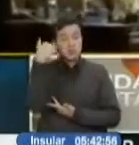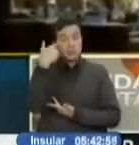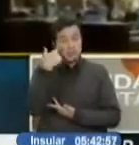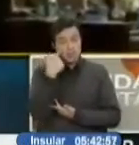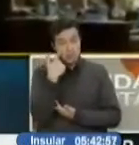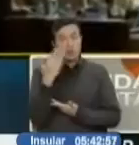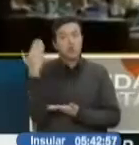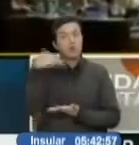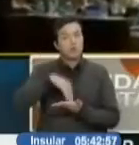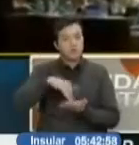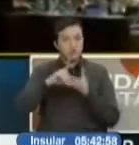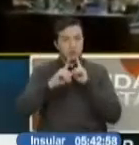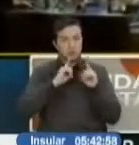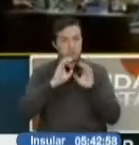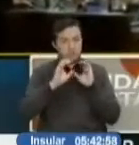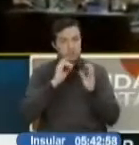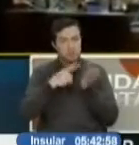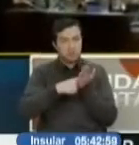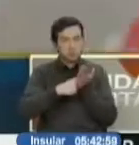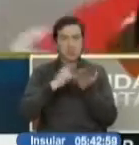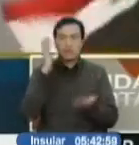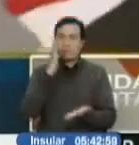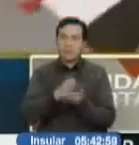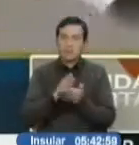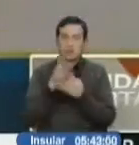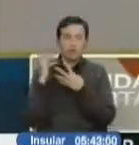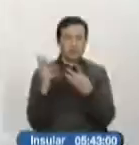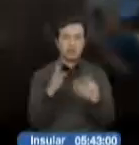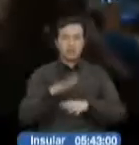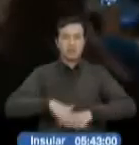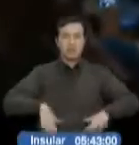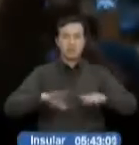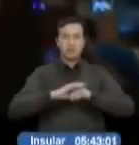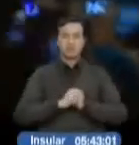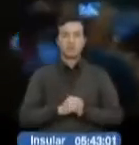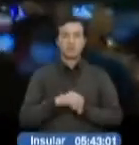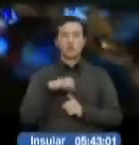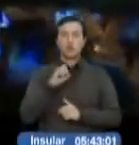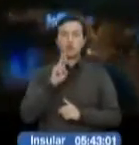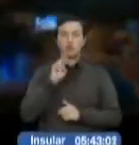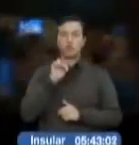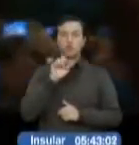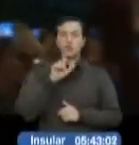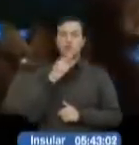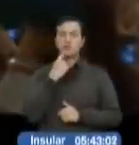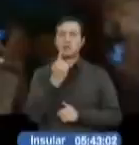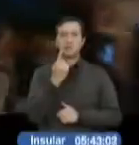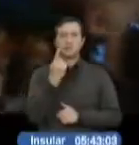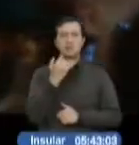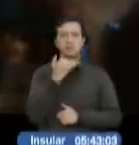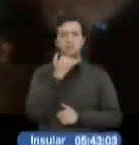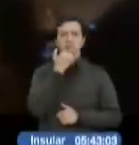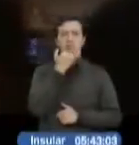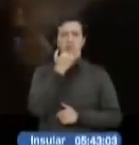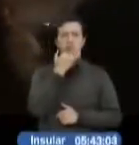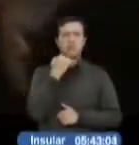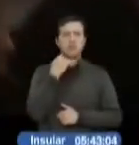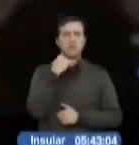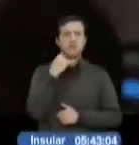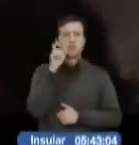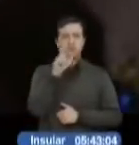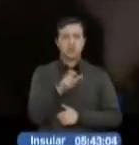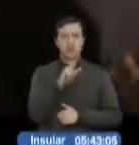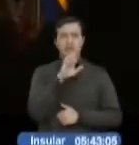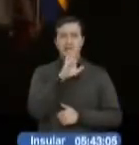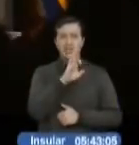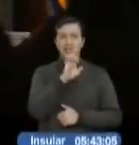se reanuden las conversaciones para poner fin a la guerra en síria donald trump denunció fraude tras perder contra el senador de origen hispano